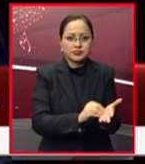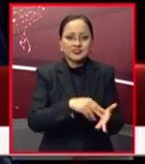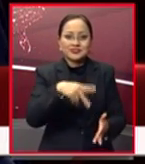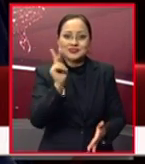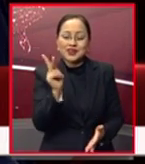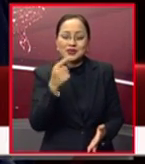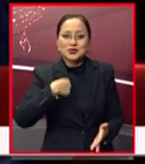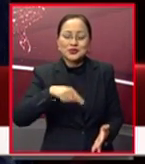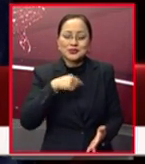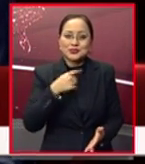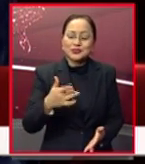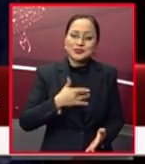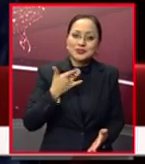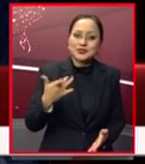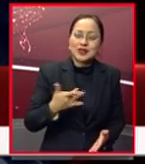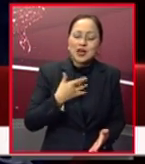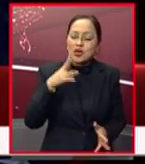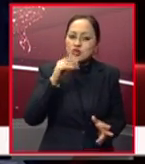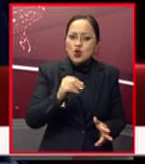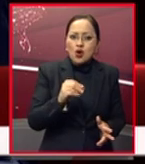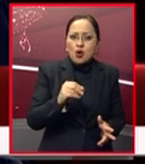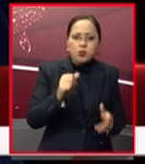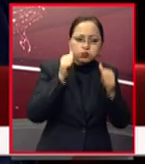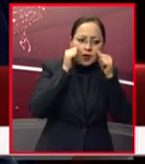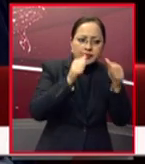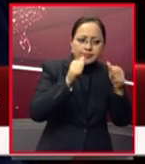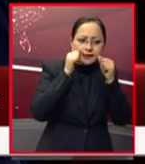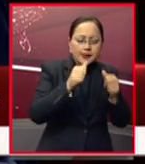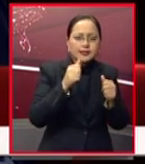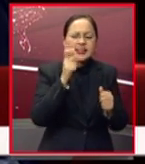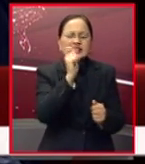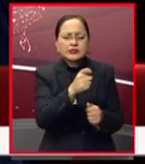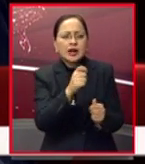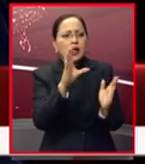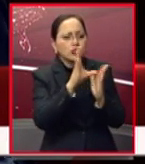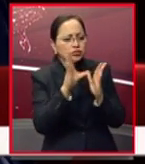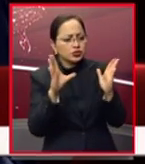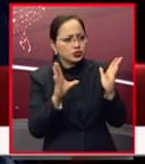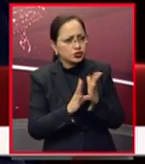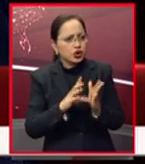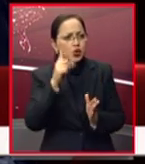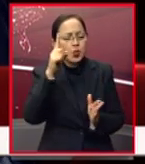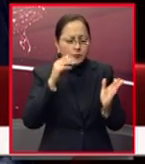nos parece que no se toma en cuenta que la Constitución Política de